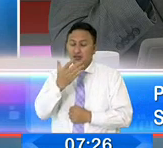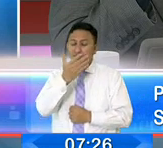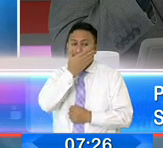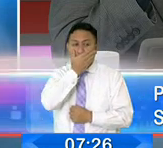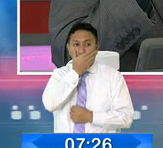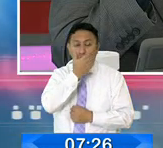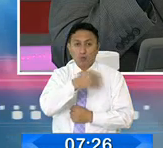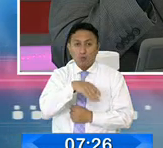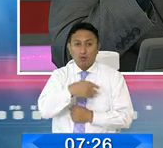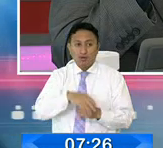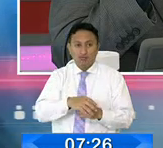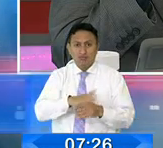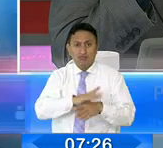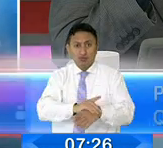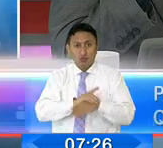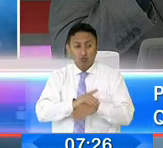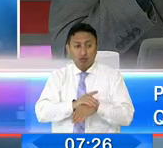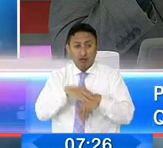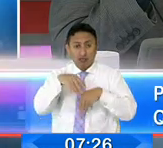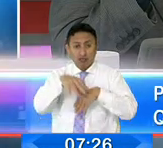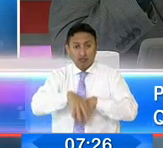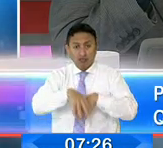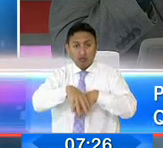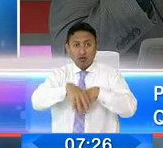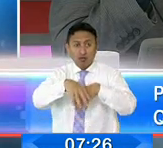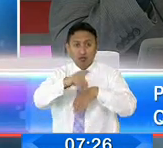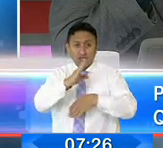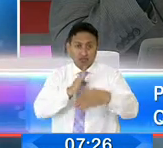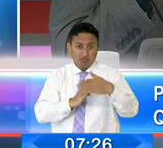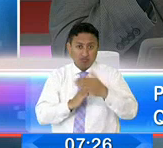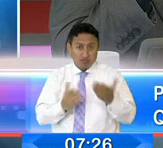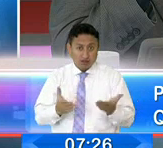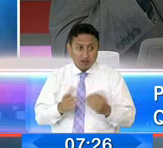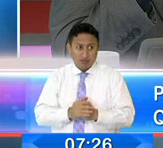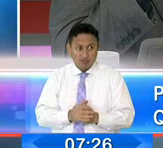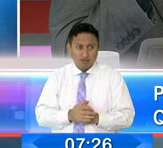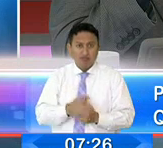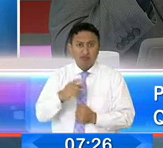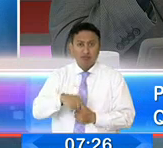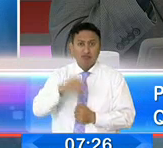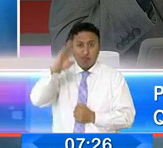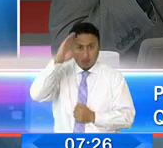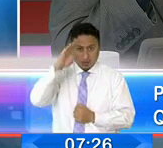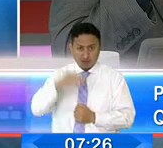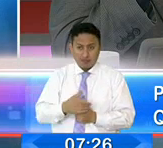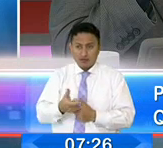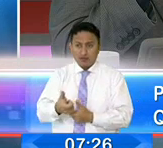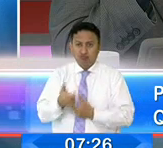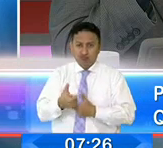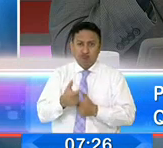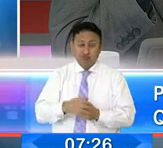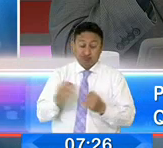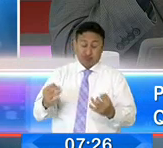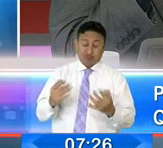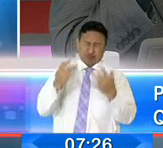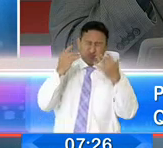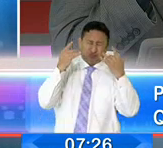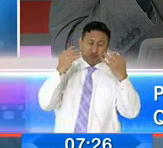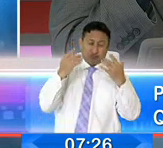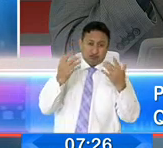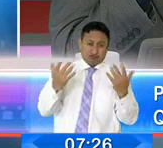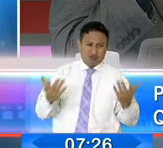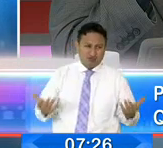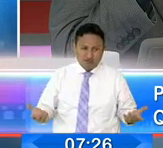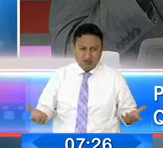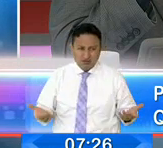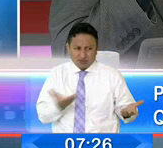ejemplo, cómo médicos que salieron a protestar de manera pacífica han recibido de la policía una respuesta violenta con gases